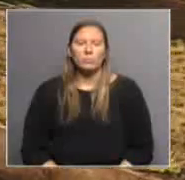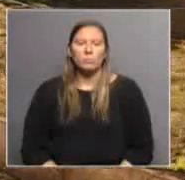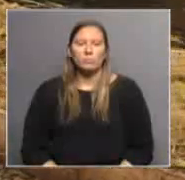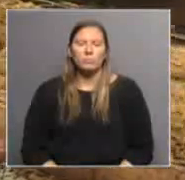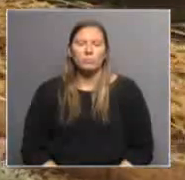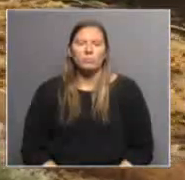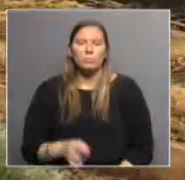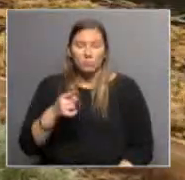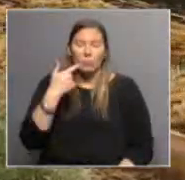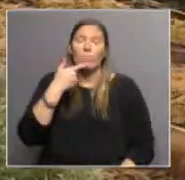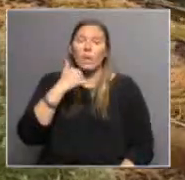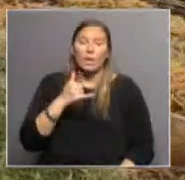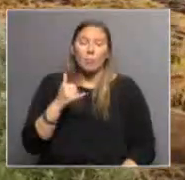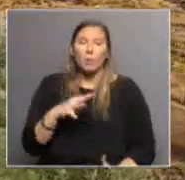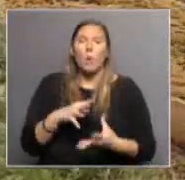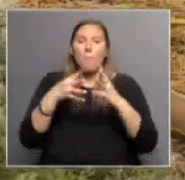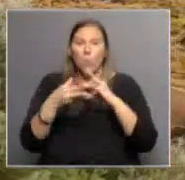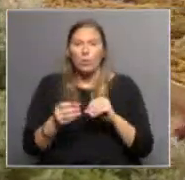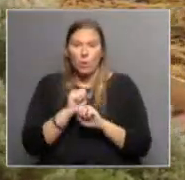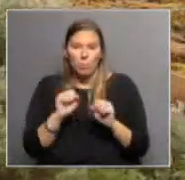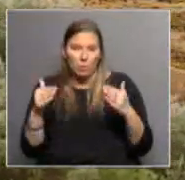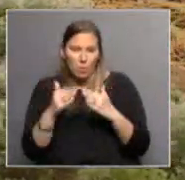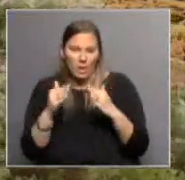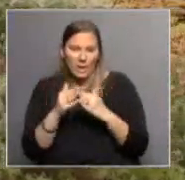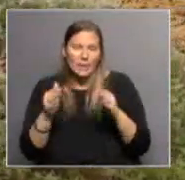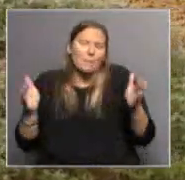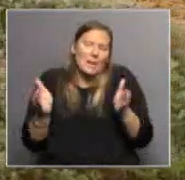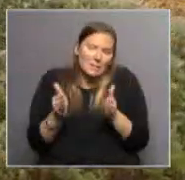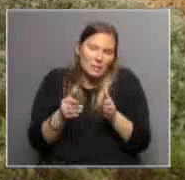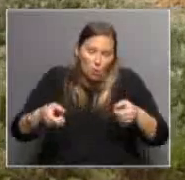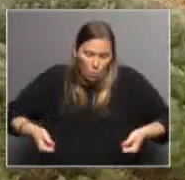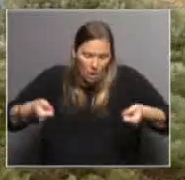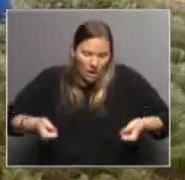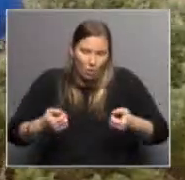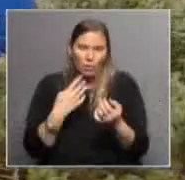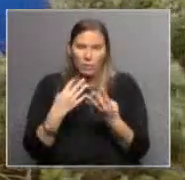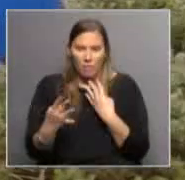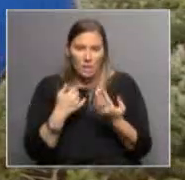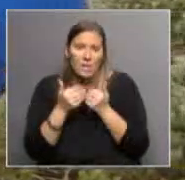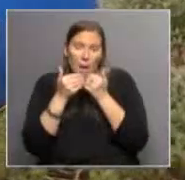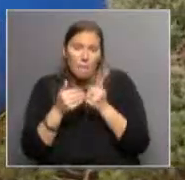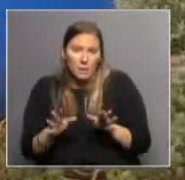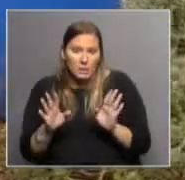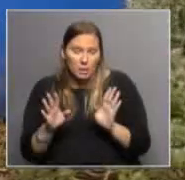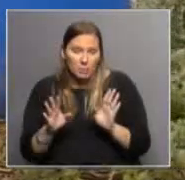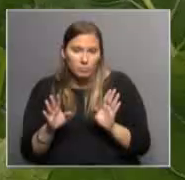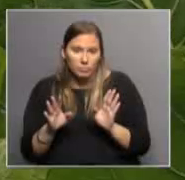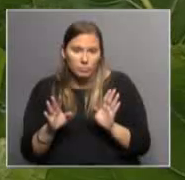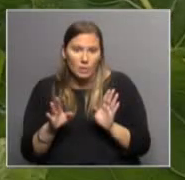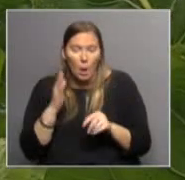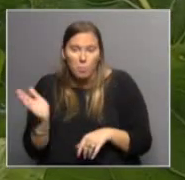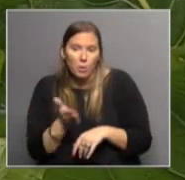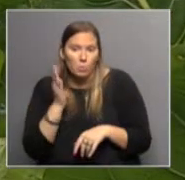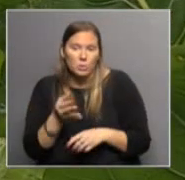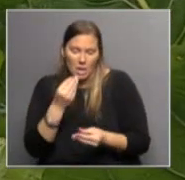Este es el claro ejemplo de un modelo de lo que podemos hacer en casa a menor escala, en un cajoncito de feria, arrancar y empezar a producir